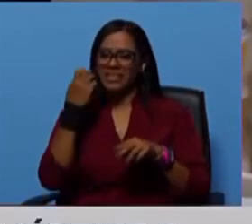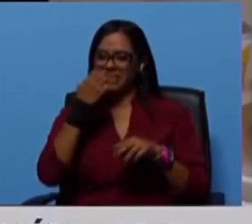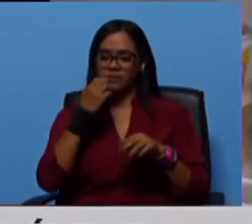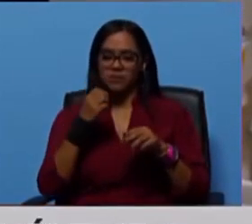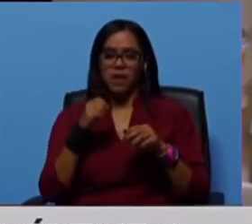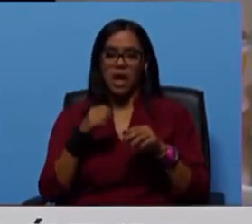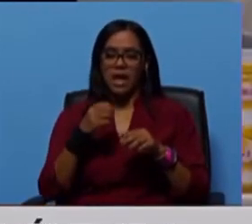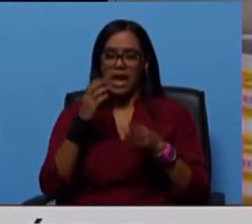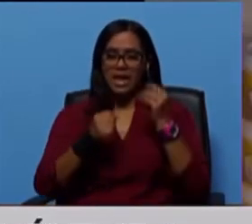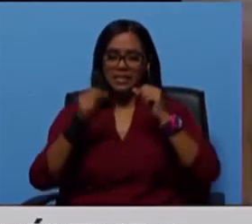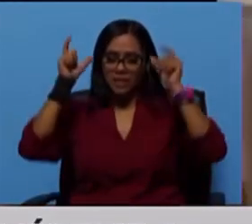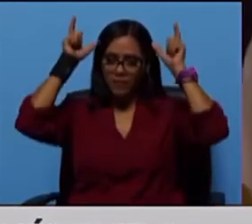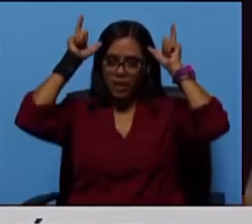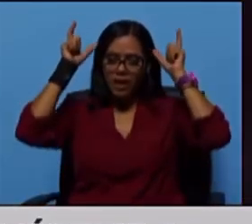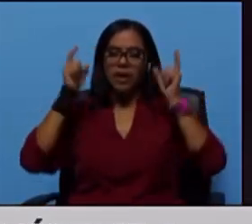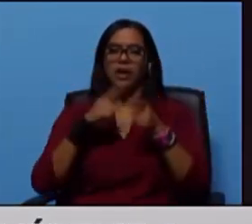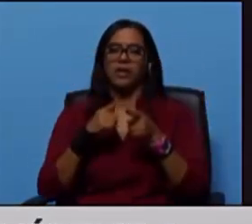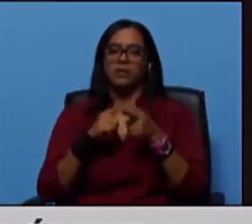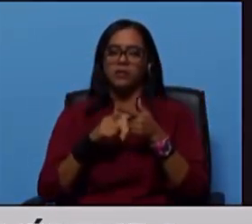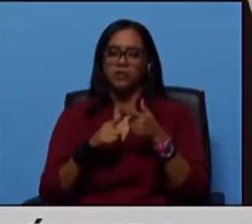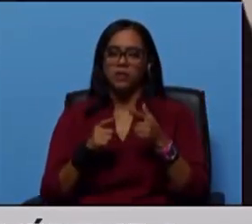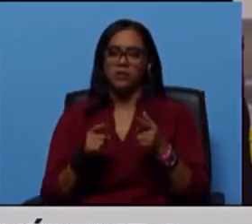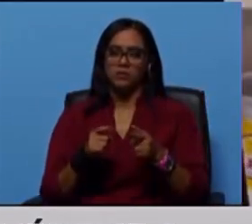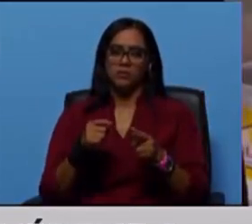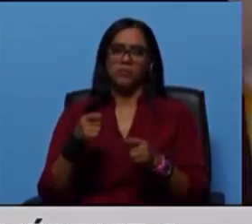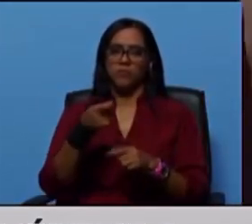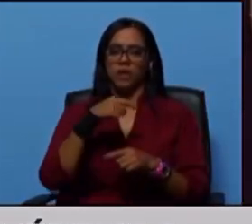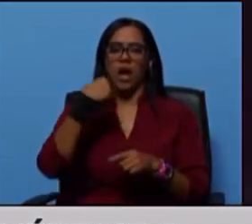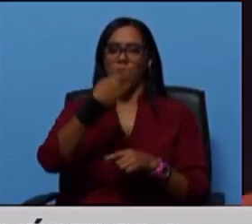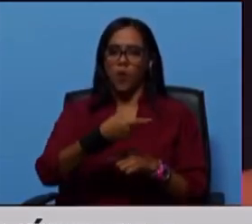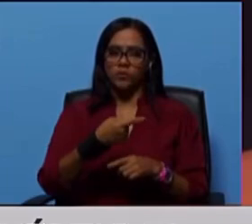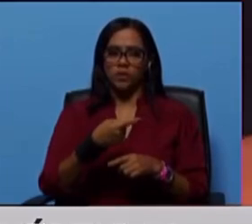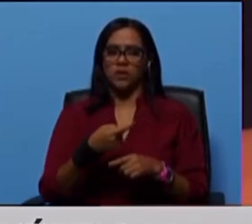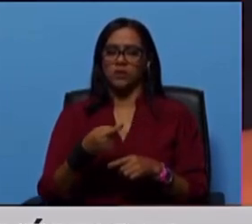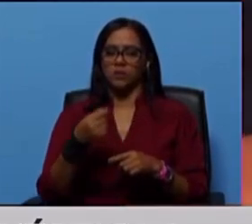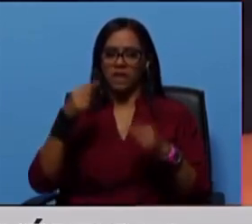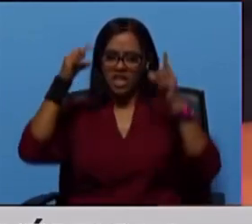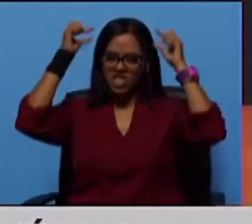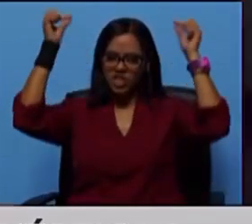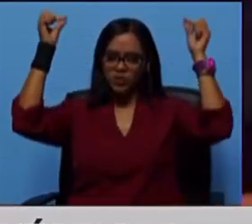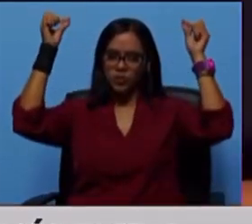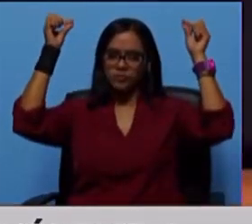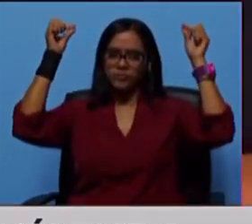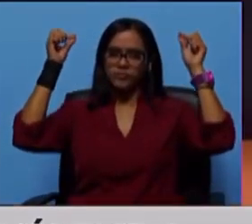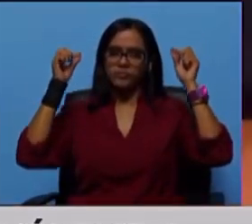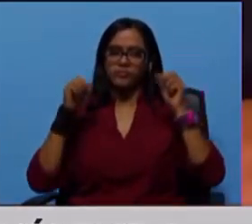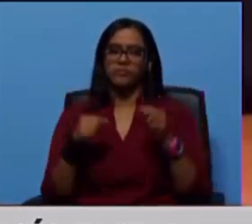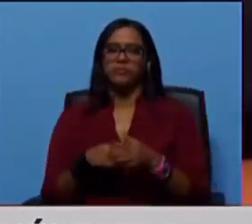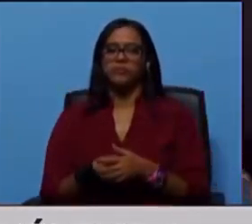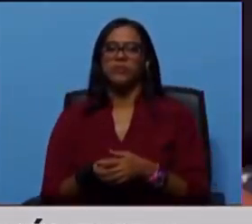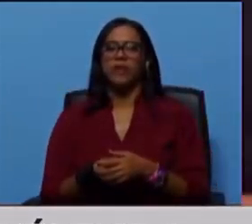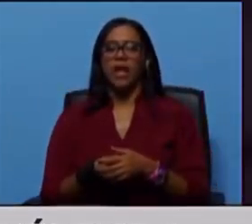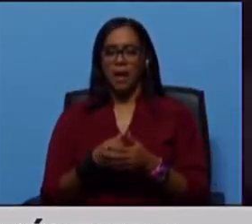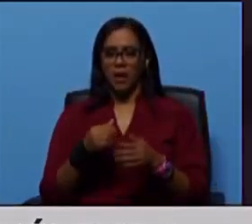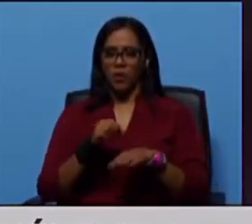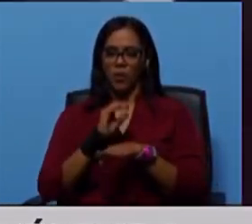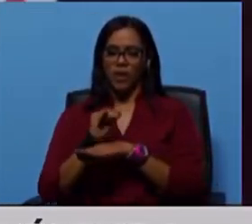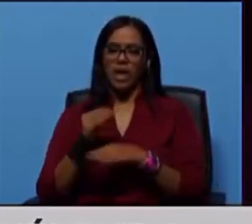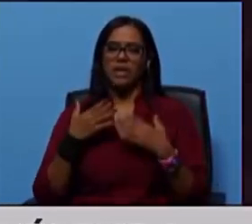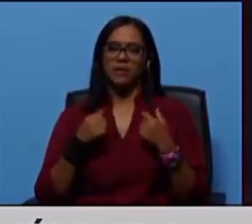¿ves? O sea, estamos llevándole a nuestro pueblo productos de muy altos estándares de calidad. Y que además protegen la salud de nuestro